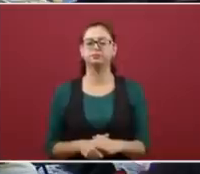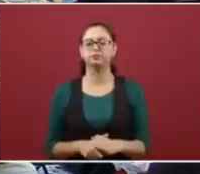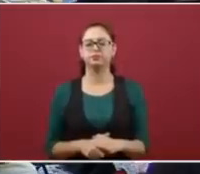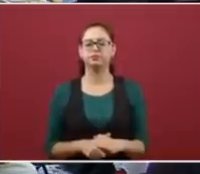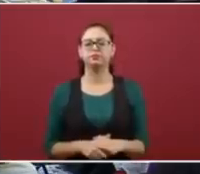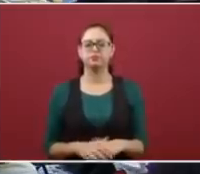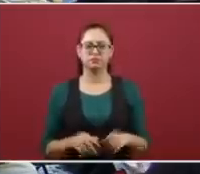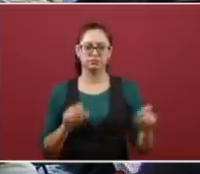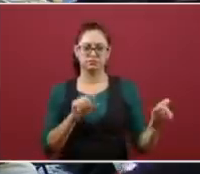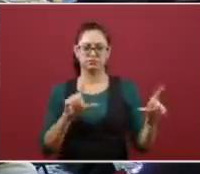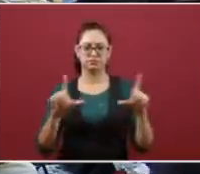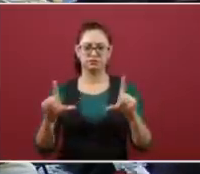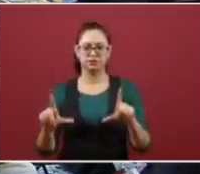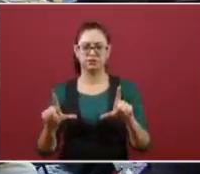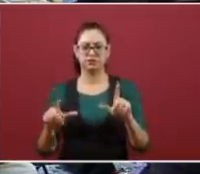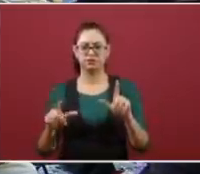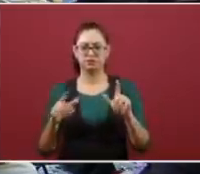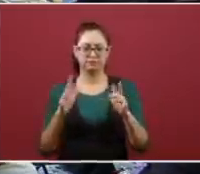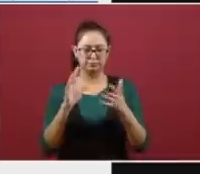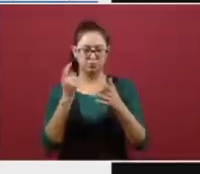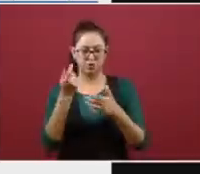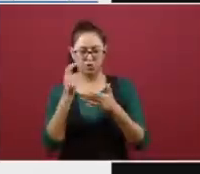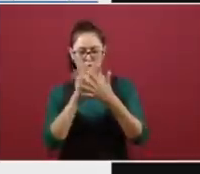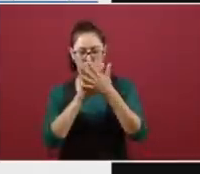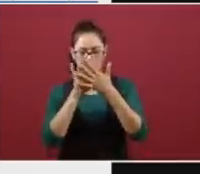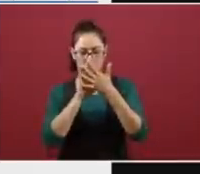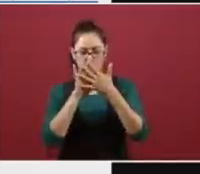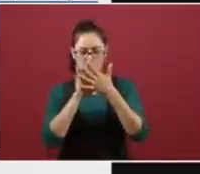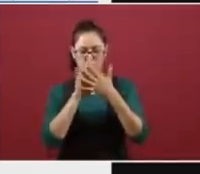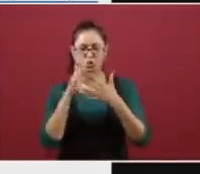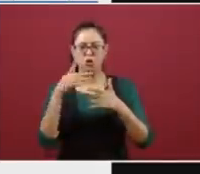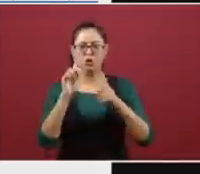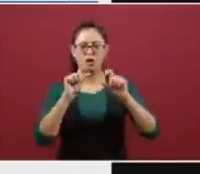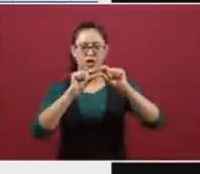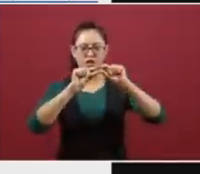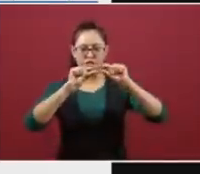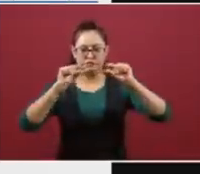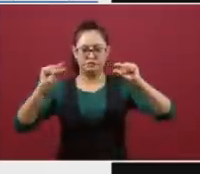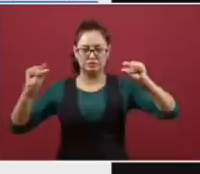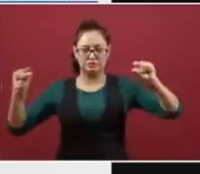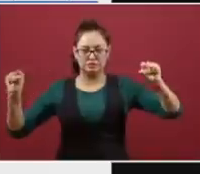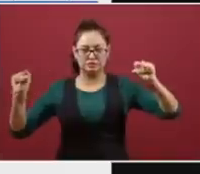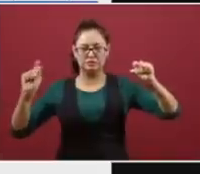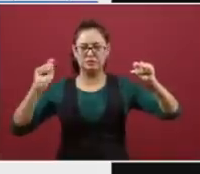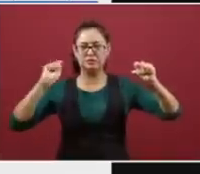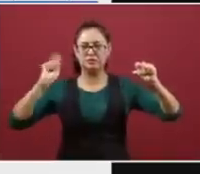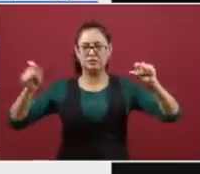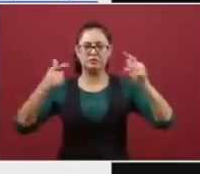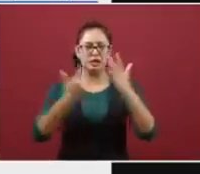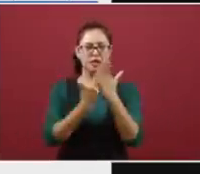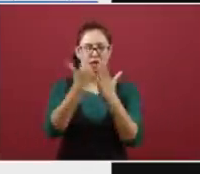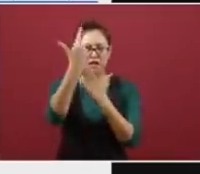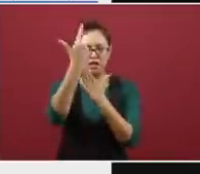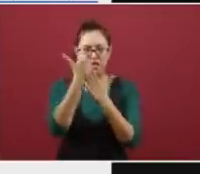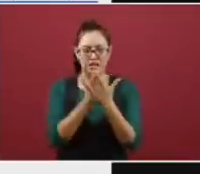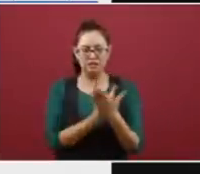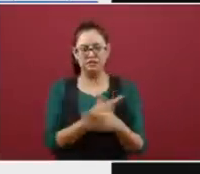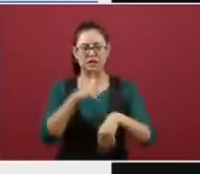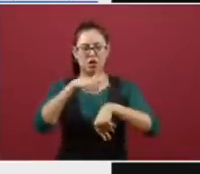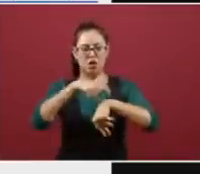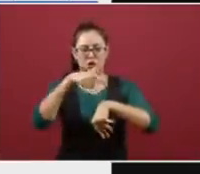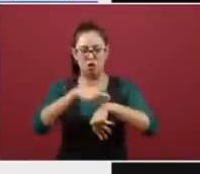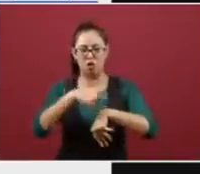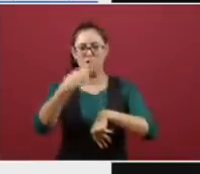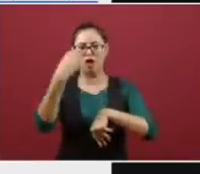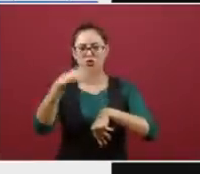registro desafortunadamente no se ve bien pero aquí tenemos una línea de lo que establece esa bitácora que tiene nuestro personal y ahí podemos